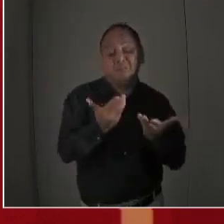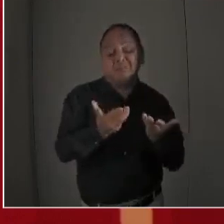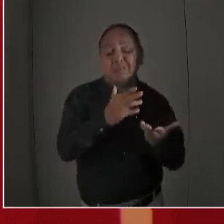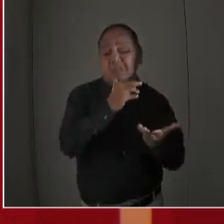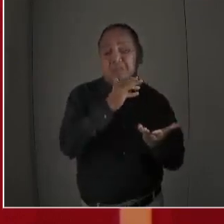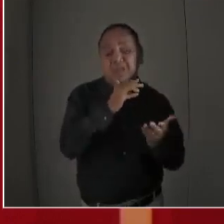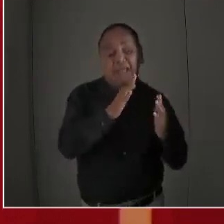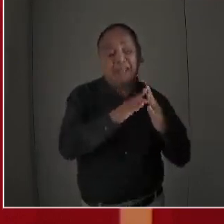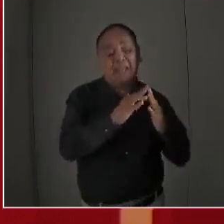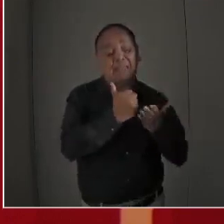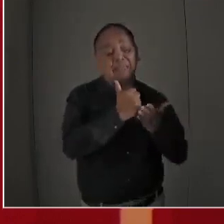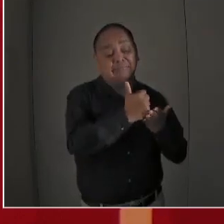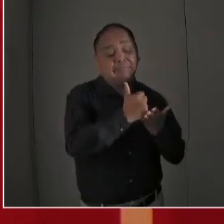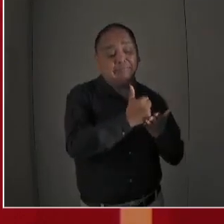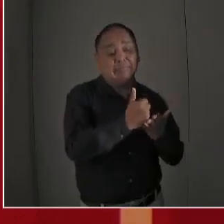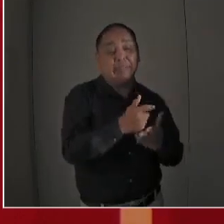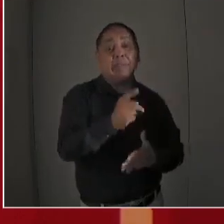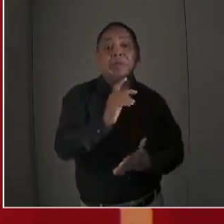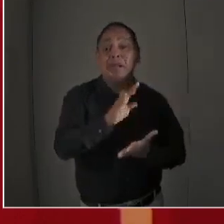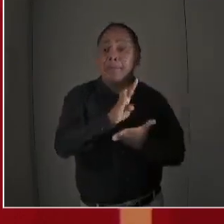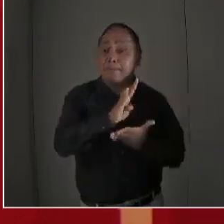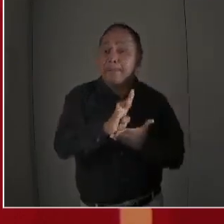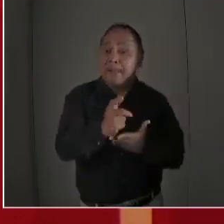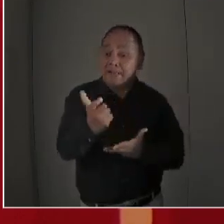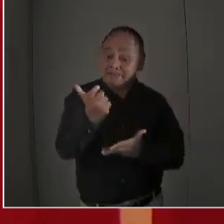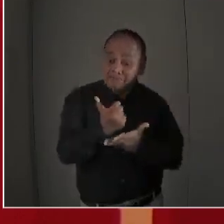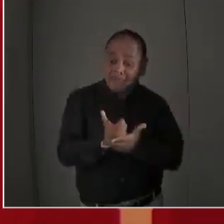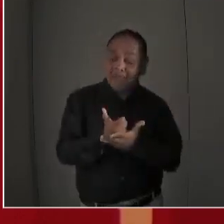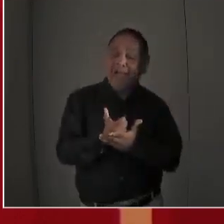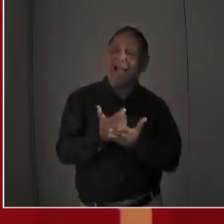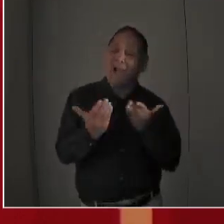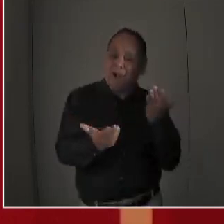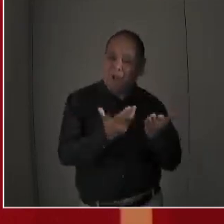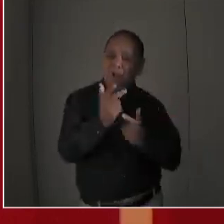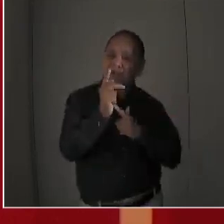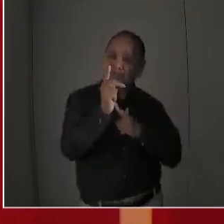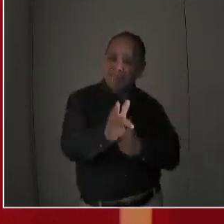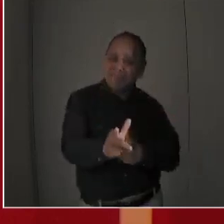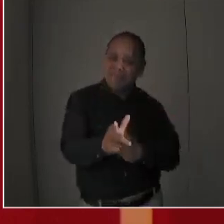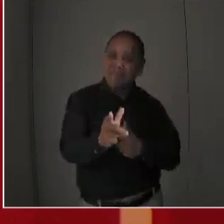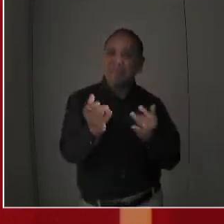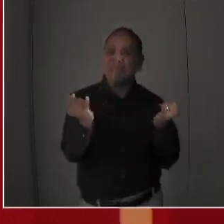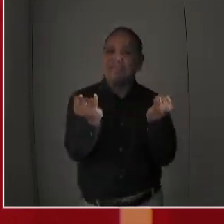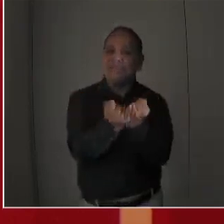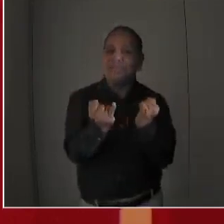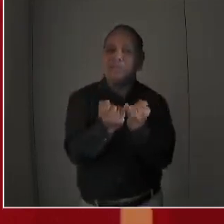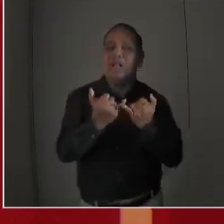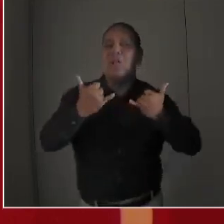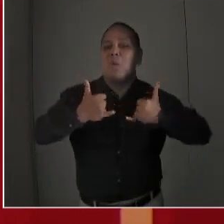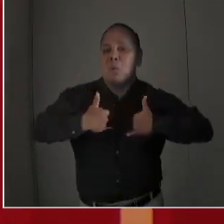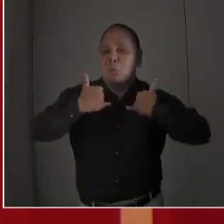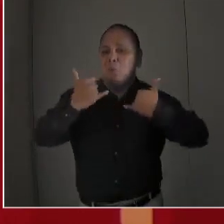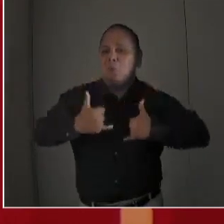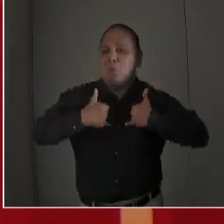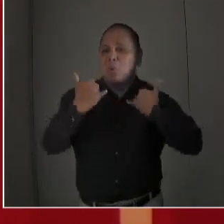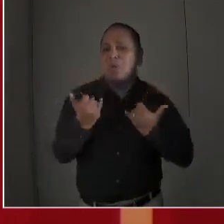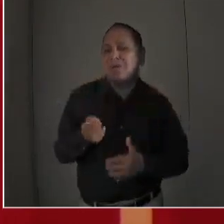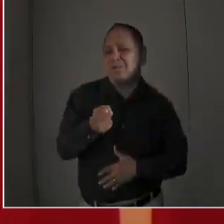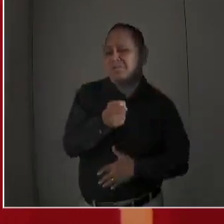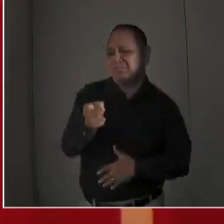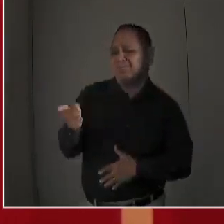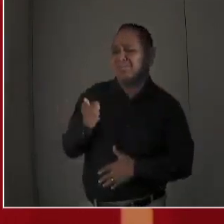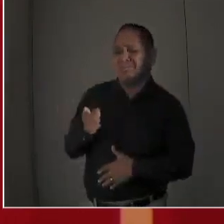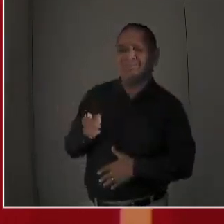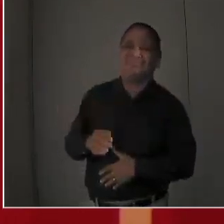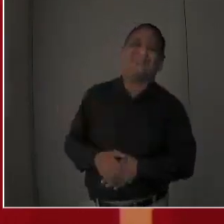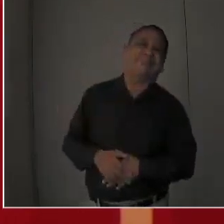a la beca hoy pueden seguir estudiando. Para jóvenes sin alternativas que solamente les llamaban ninis los